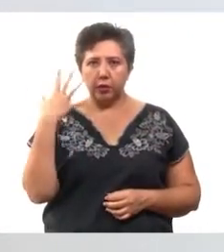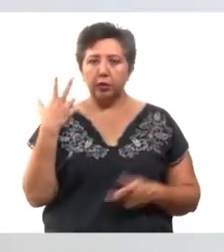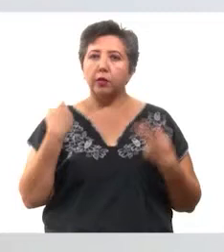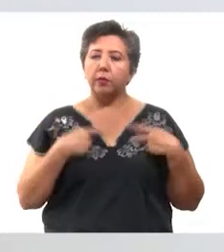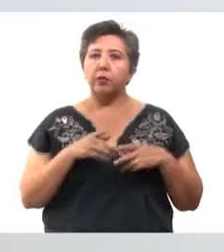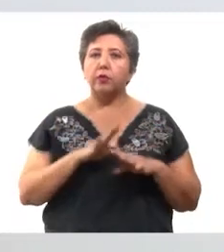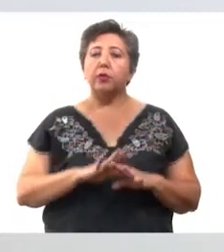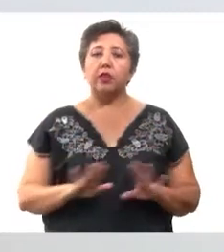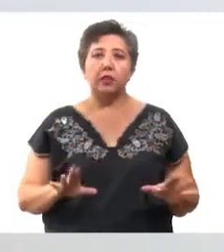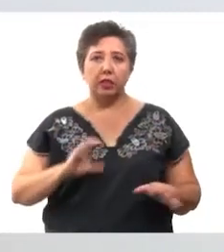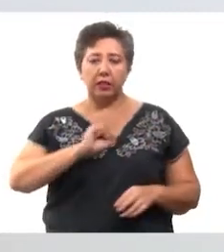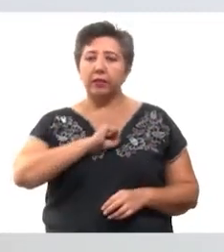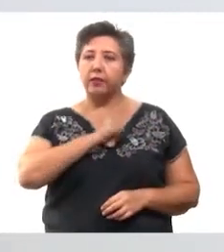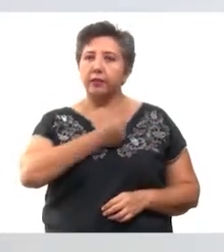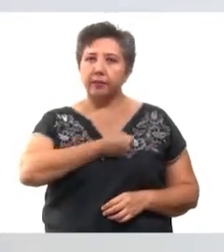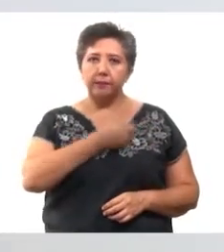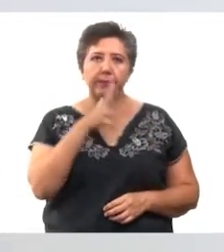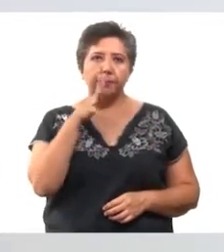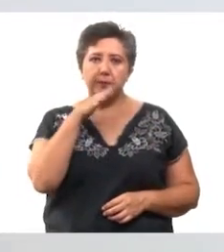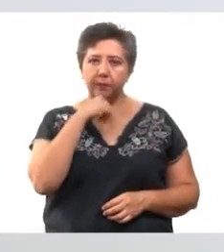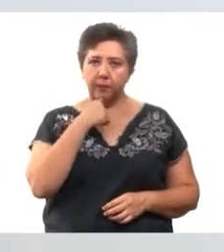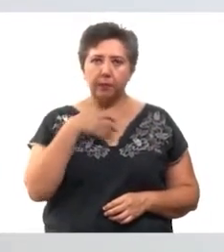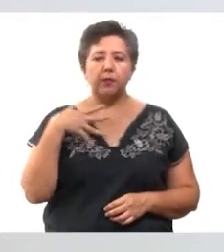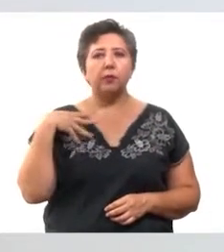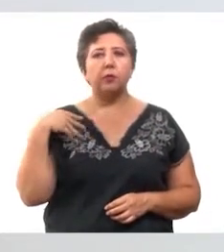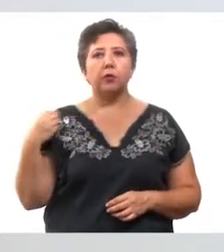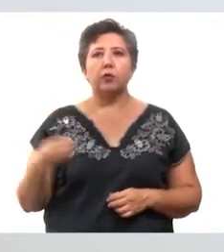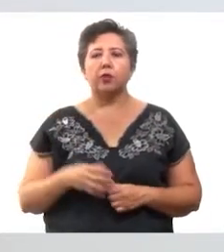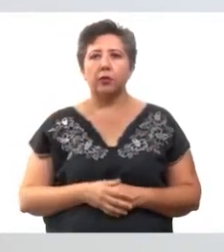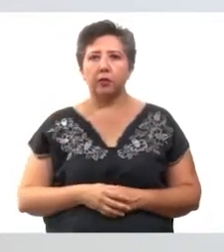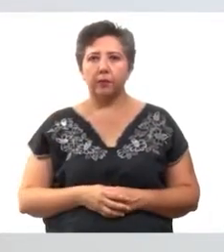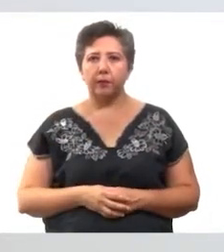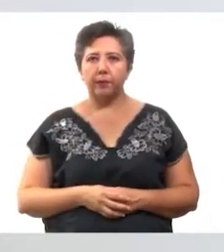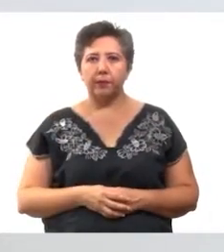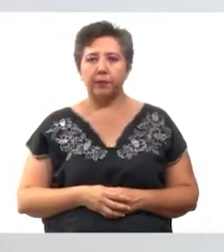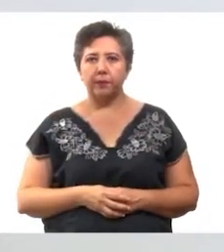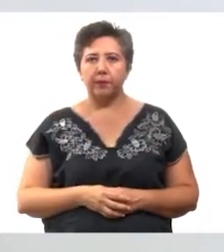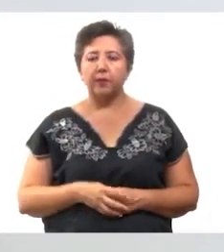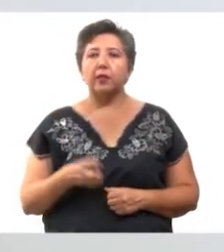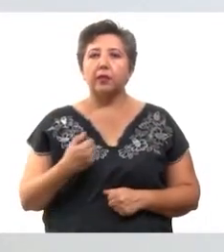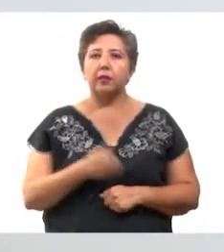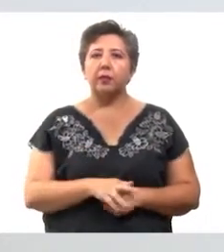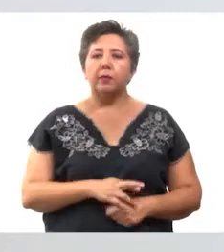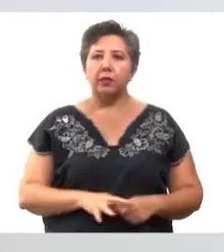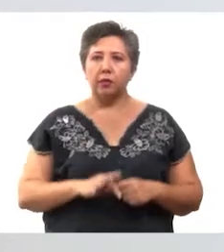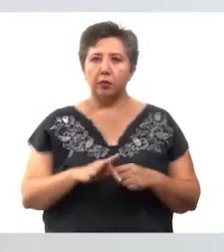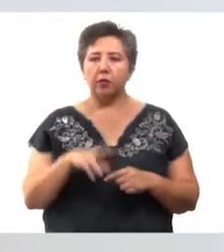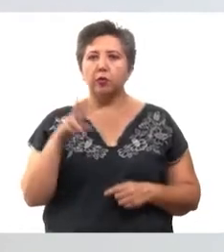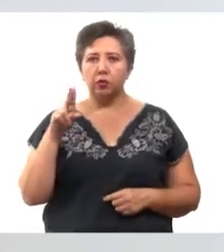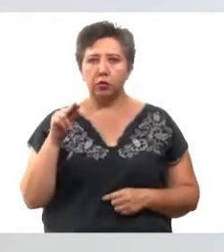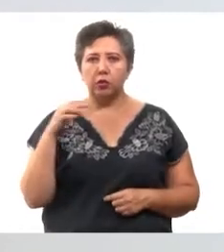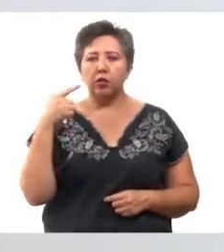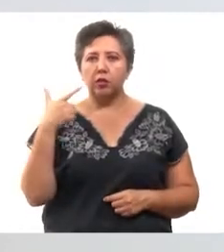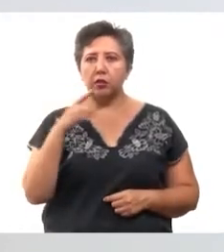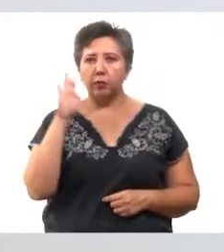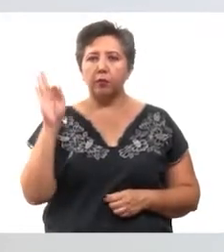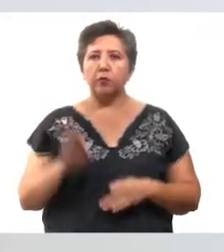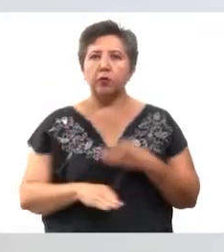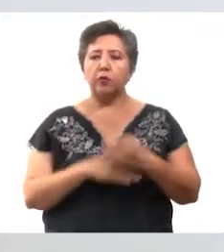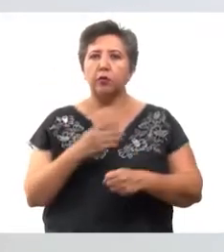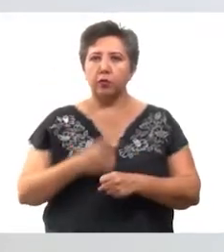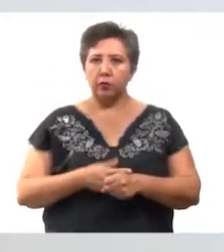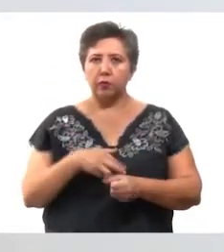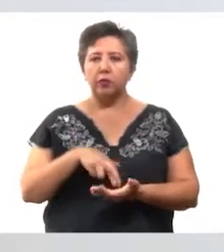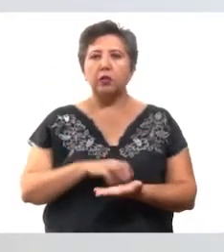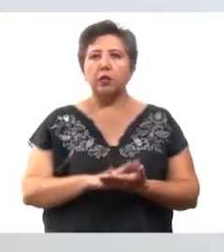54.465 pacientes ya se recuperaron, no presentan síntomas ni pueden contagiar. Esta cifra representa el 87% del